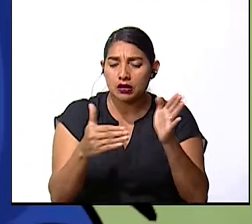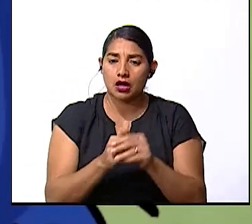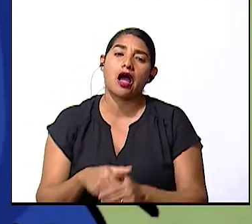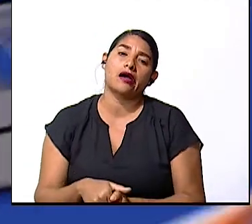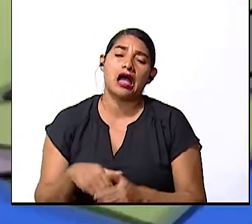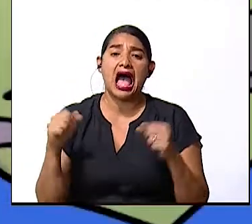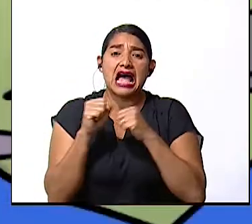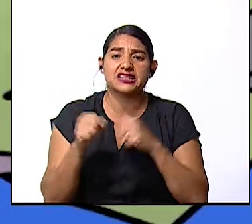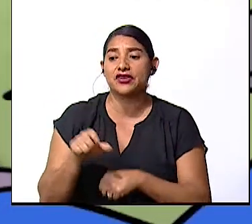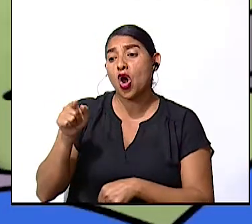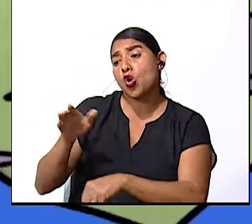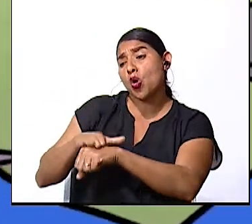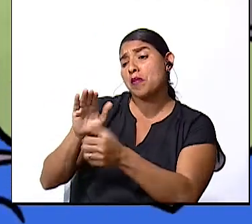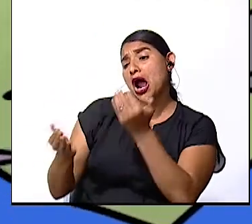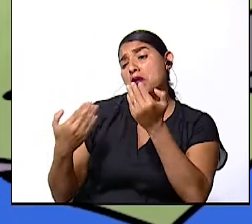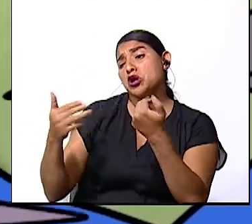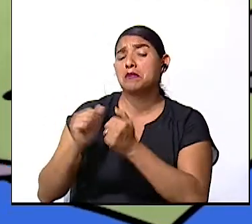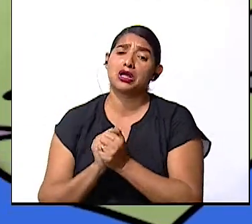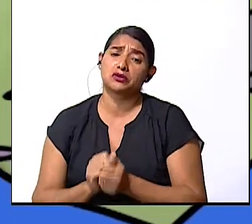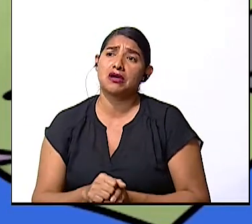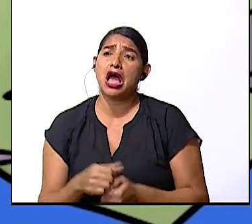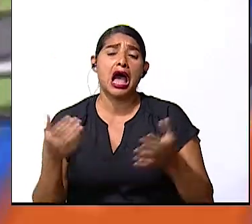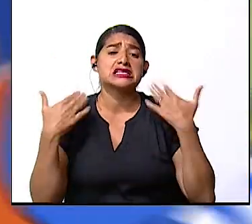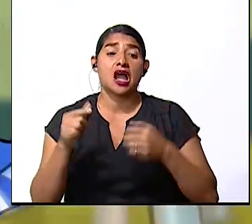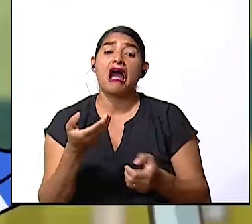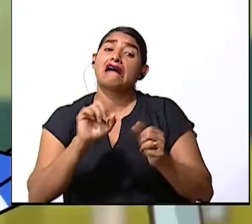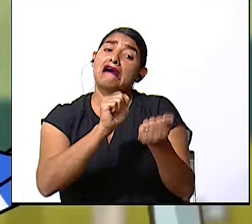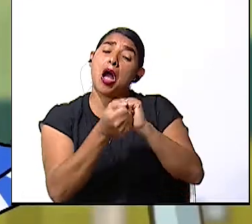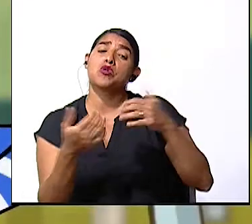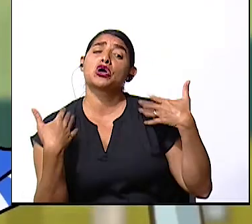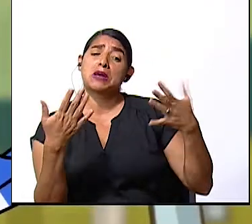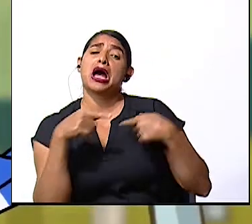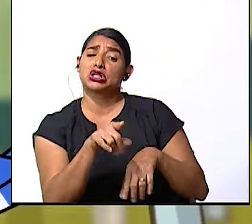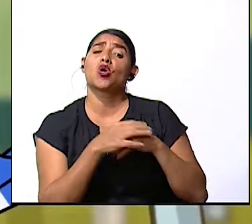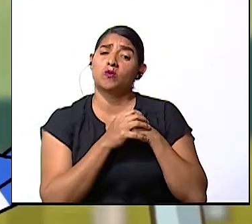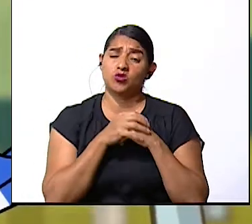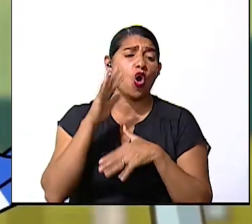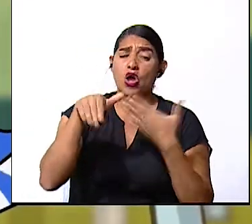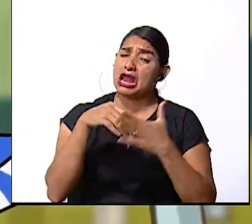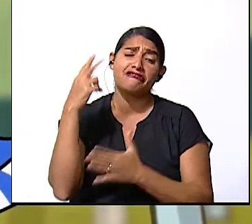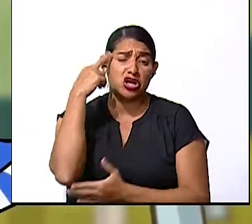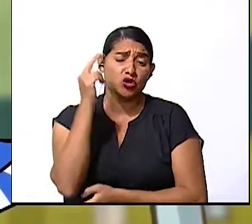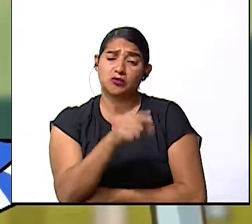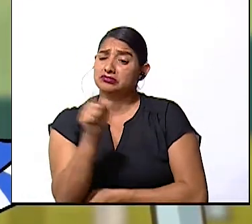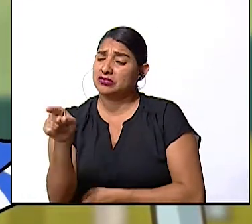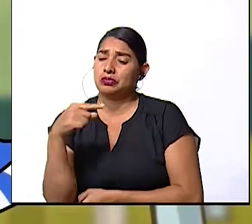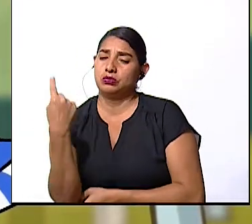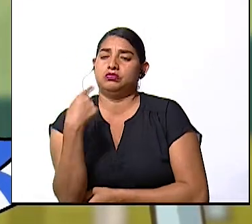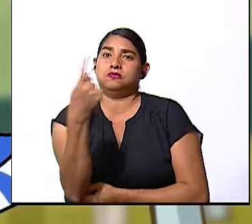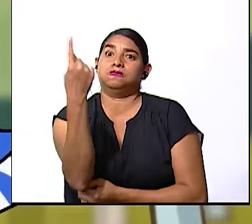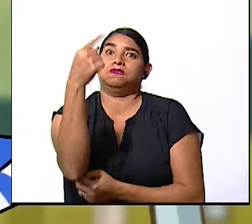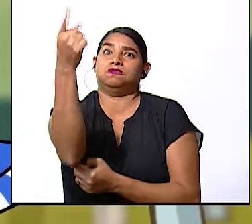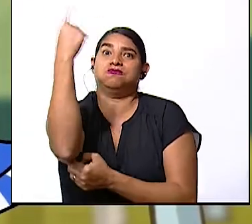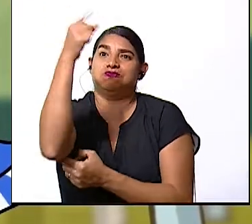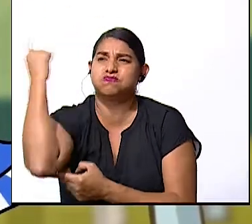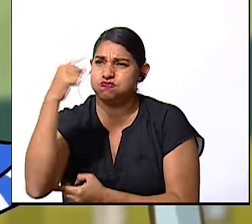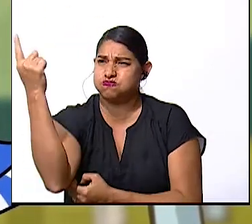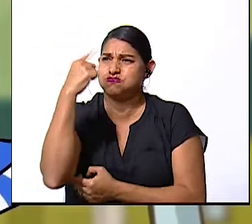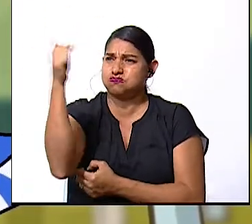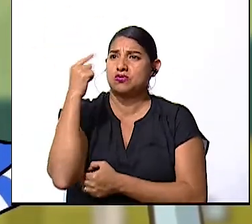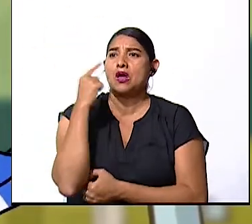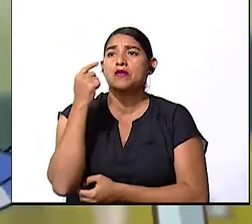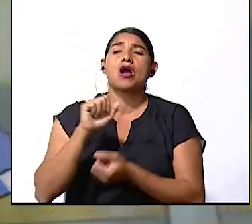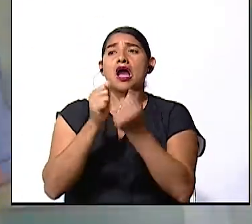¿Hace frío? ¿Cambio climático? ¿Hace calor? ¿Cambio climático? ¿Viene un remolino de viento que parece un